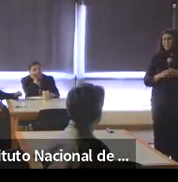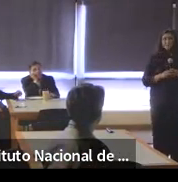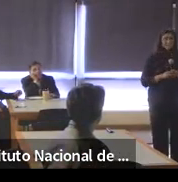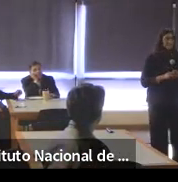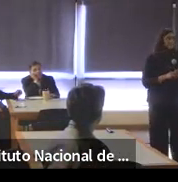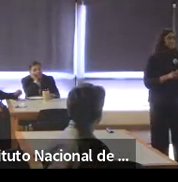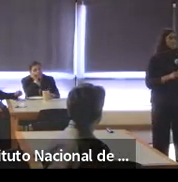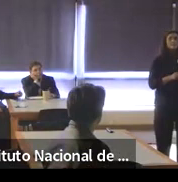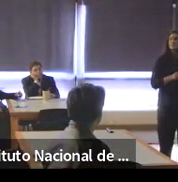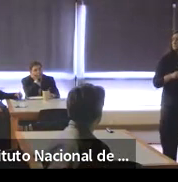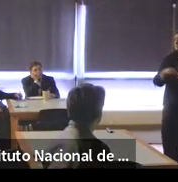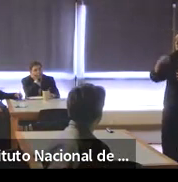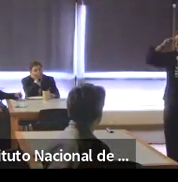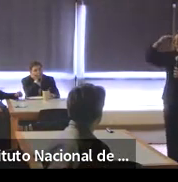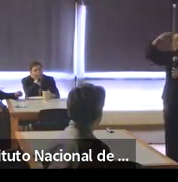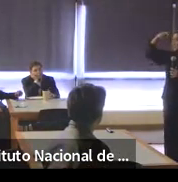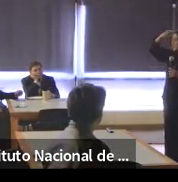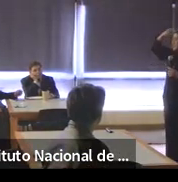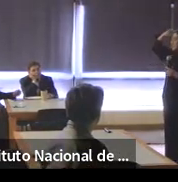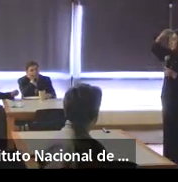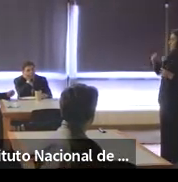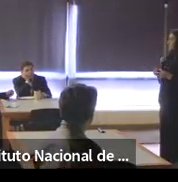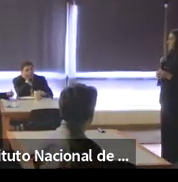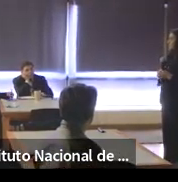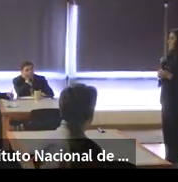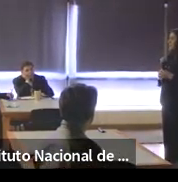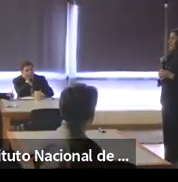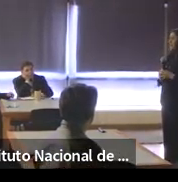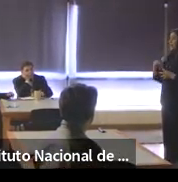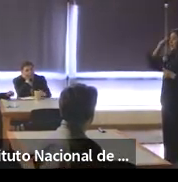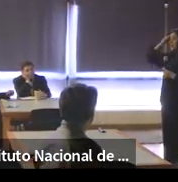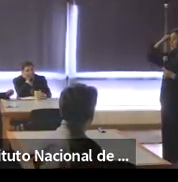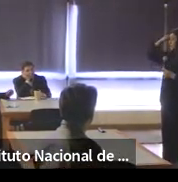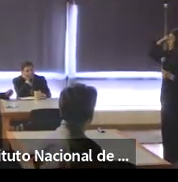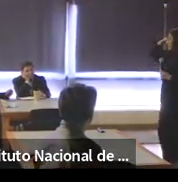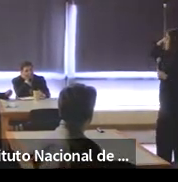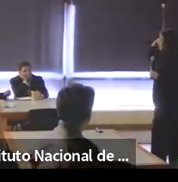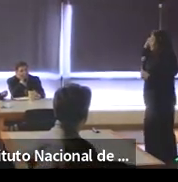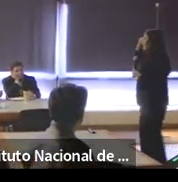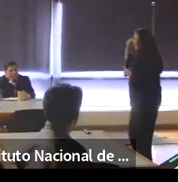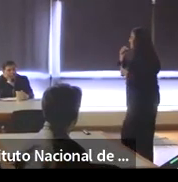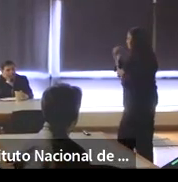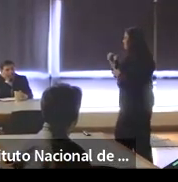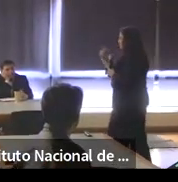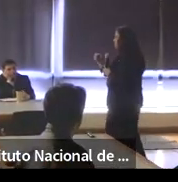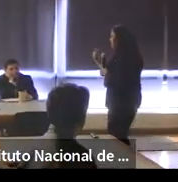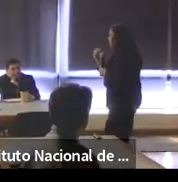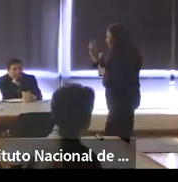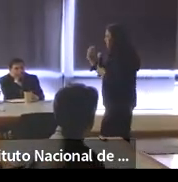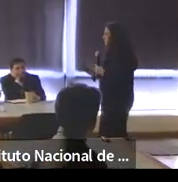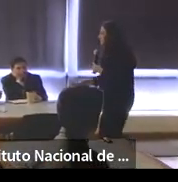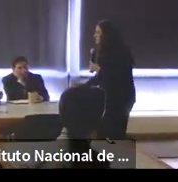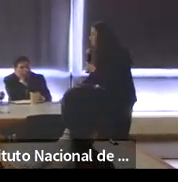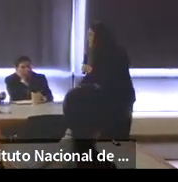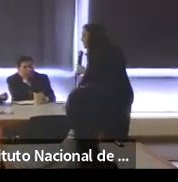esto que te que viene a tu mente qué viene a tu mente Cuando alguien tú conoces